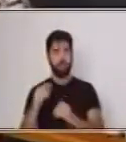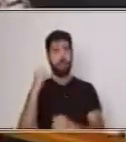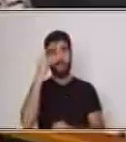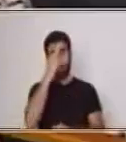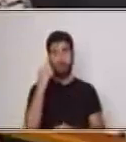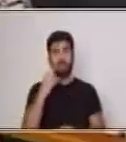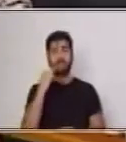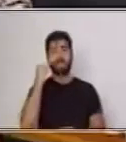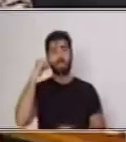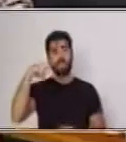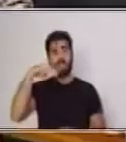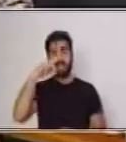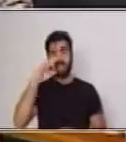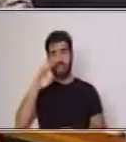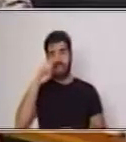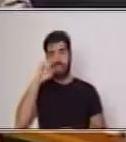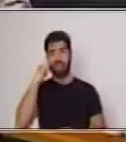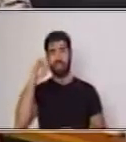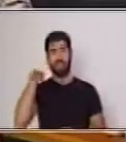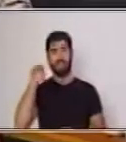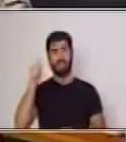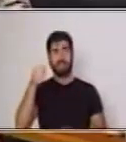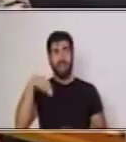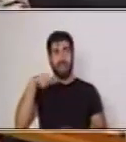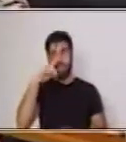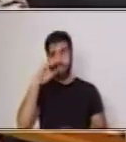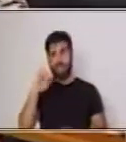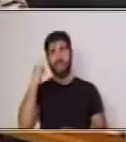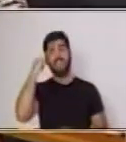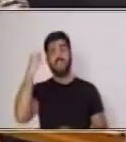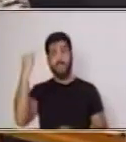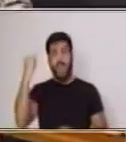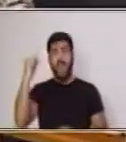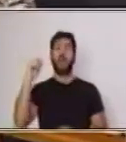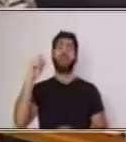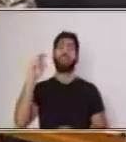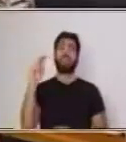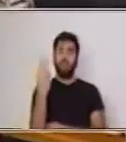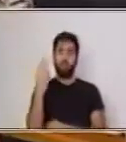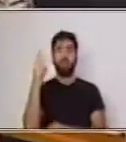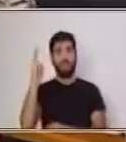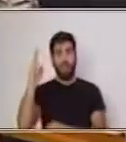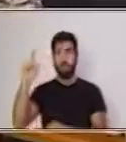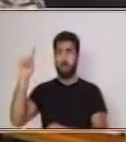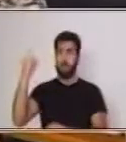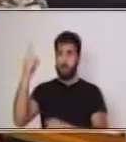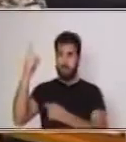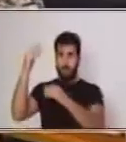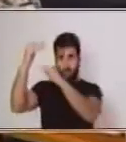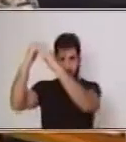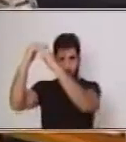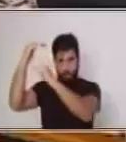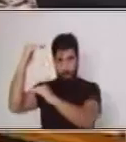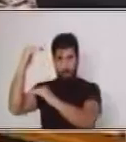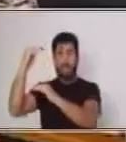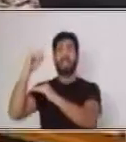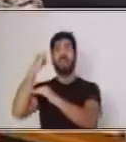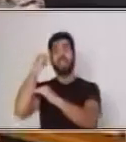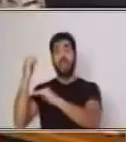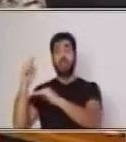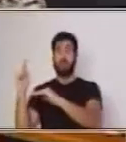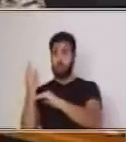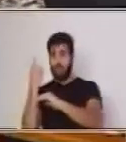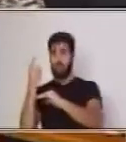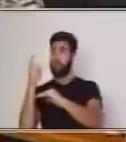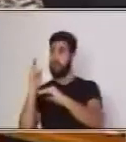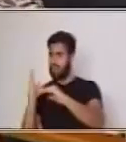sintetizante vamos a encontrar ideas secundarias al inicio y la idea principal está al